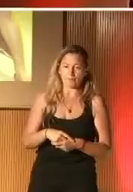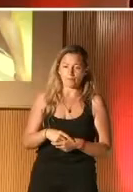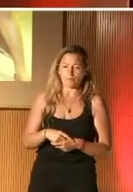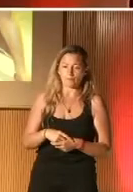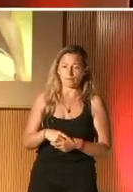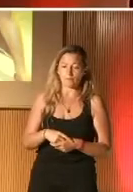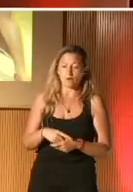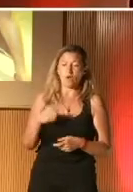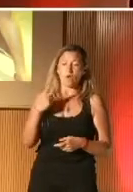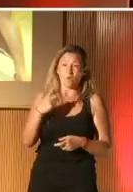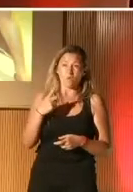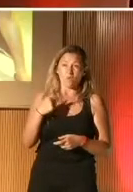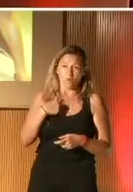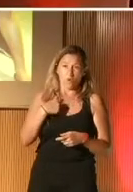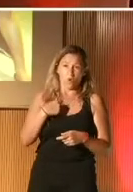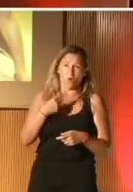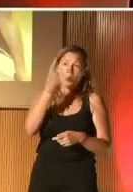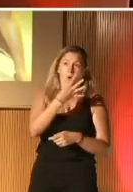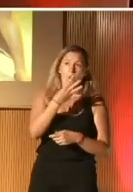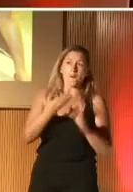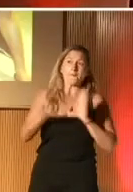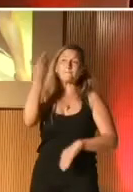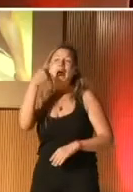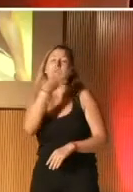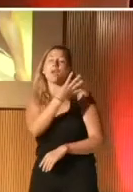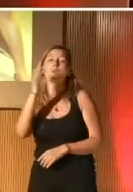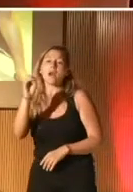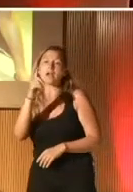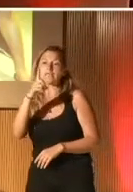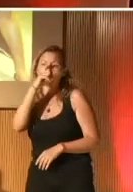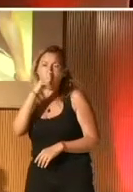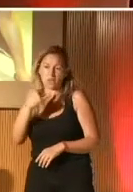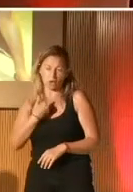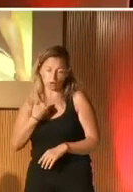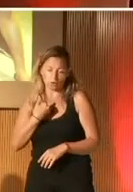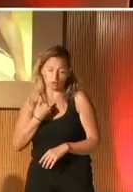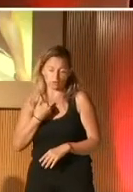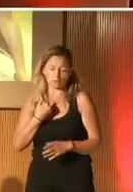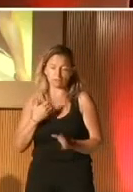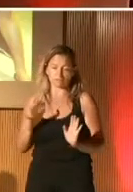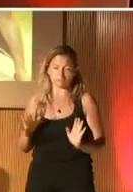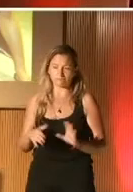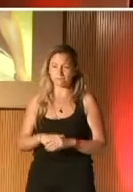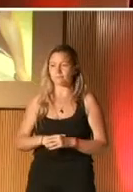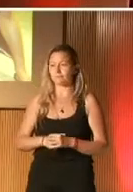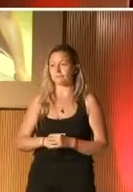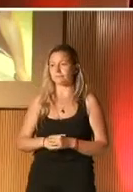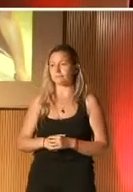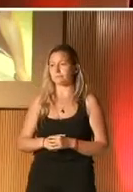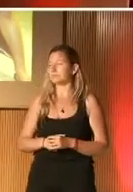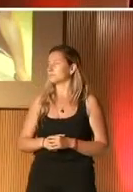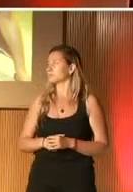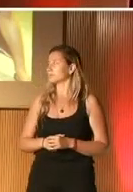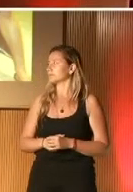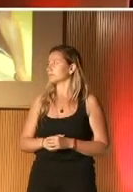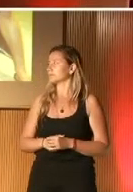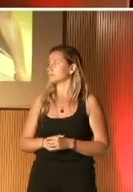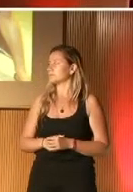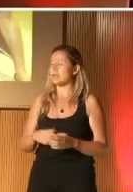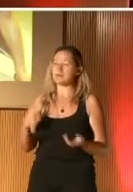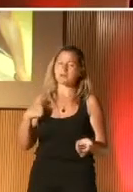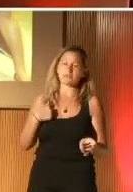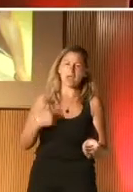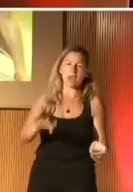Uno ya tiene más de 40 años, así que eso de que me deis la medalla Fields va por mal camino, la verdad. Y a los del premio